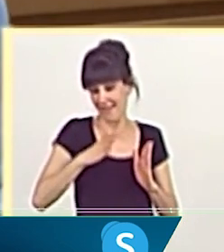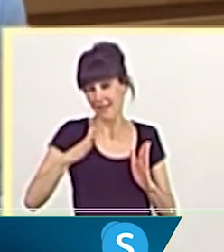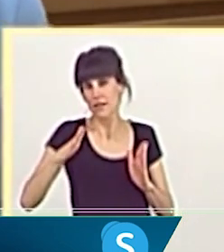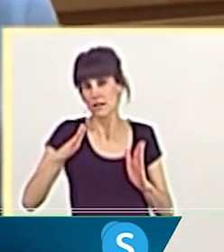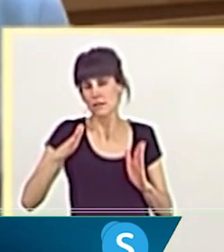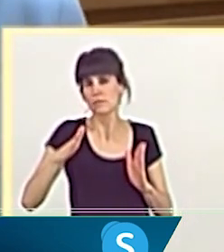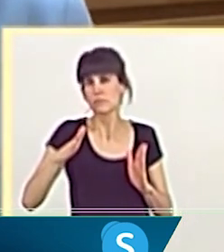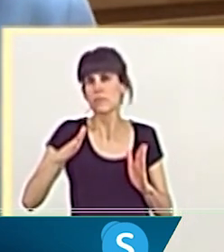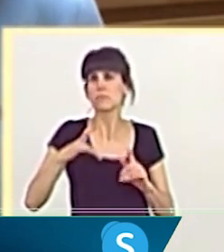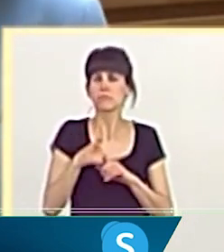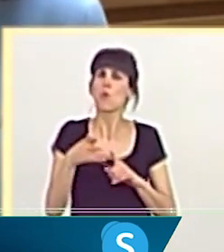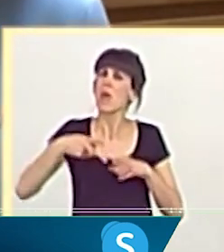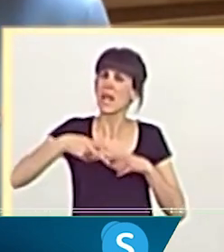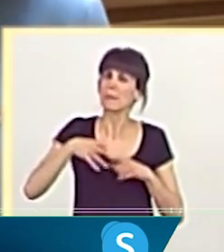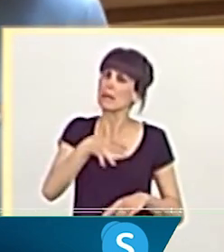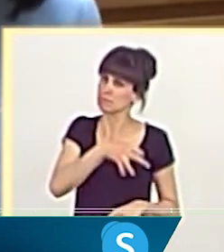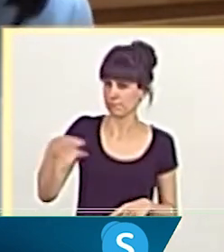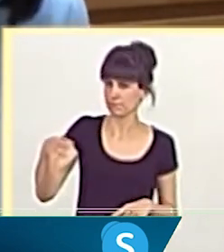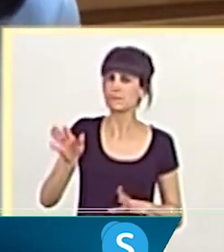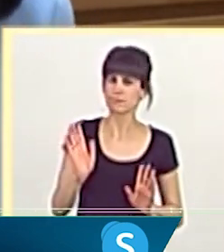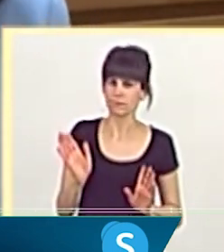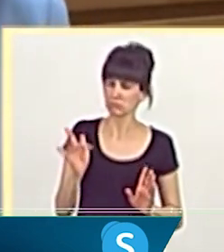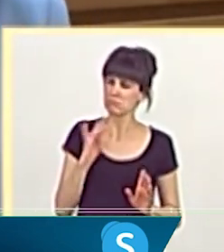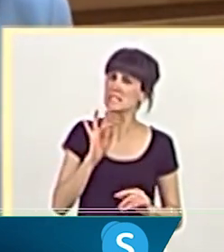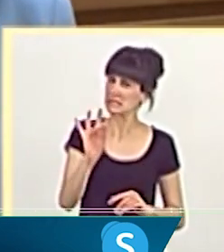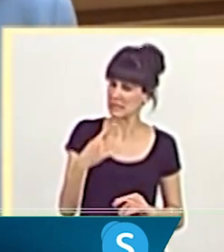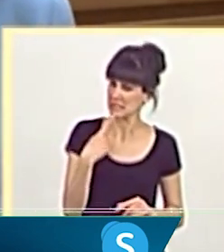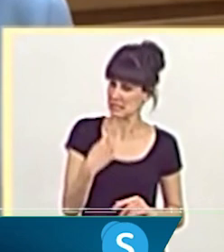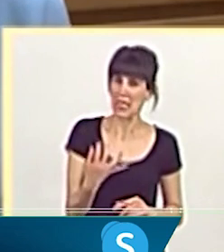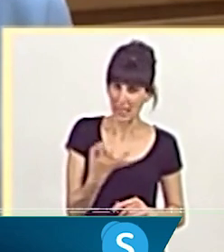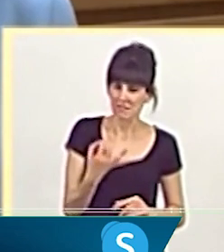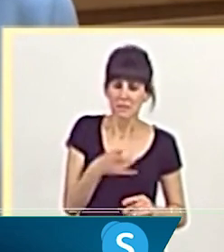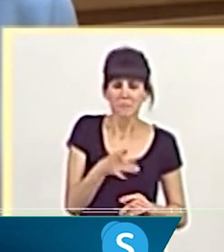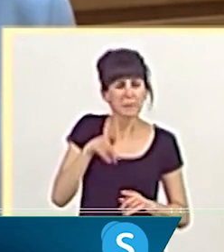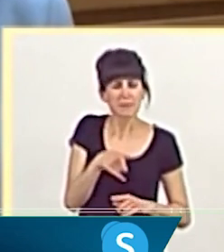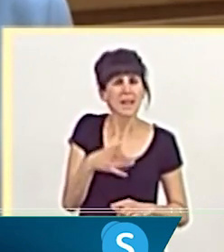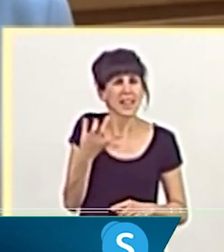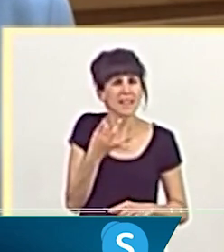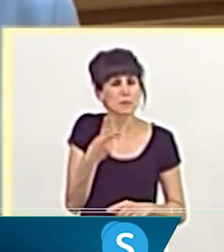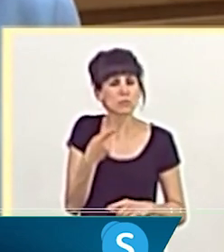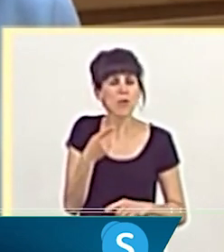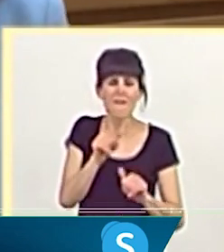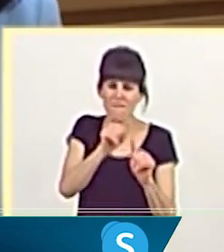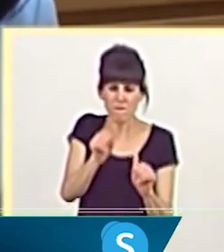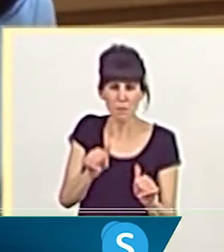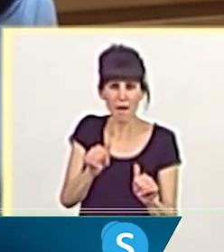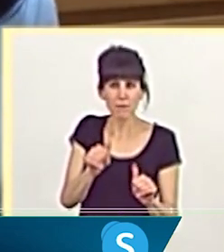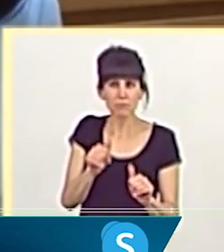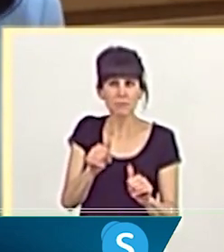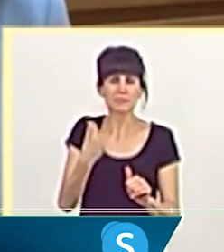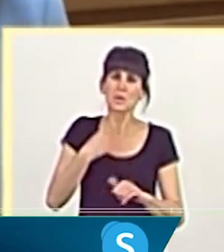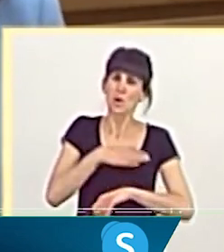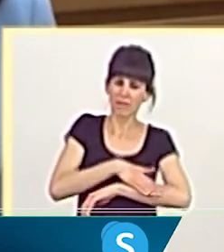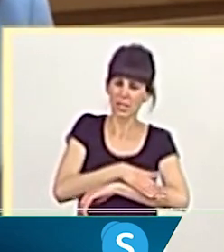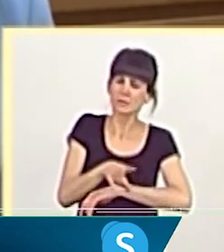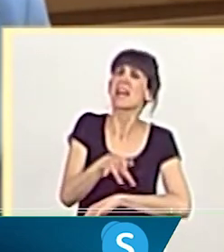pues bueno, pues veremos. Yo creo que hay tiempo para la negociación. Darias no quiere judicializar o que se judicialice